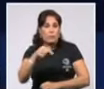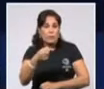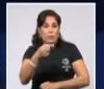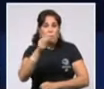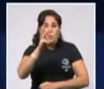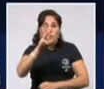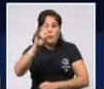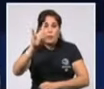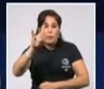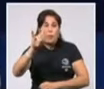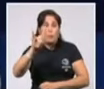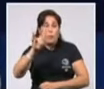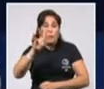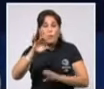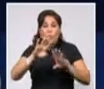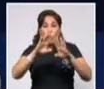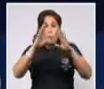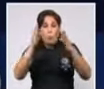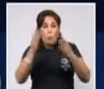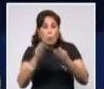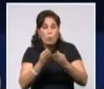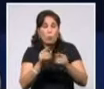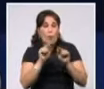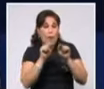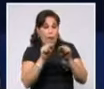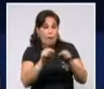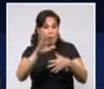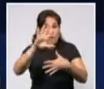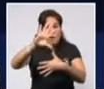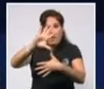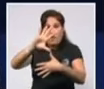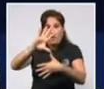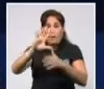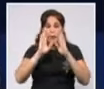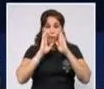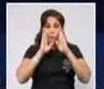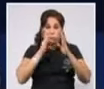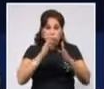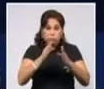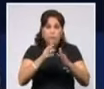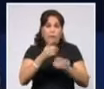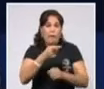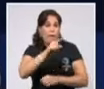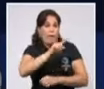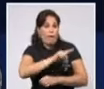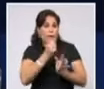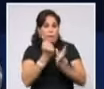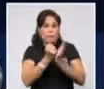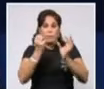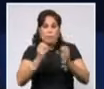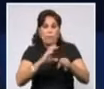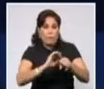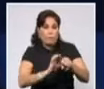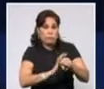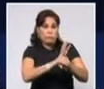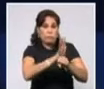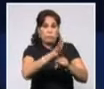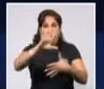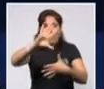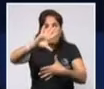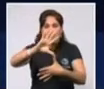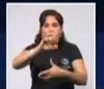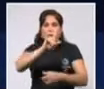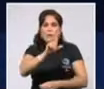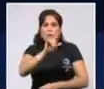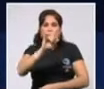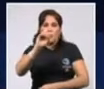50,39% de todos los casos confirmados en el mundo, ayer se diagnosticaron en nuestra región